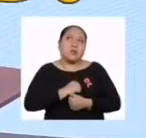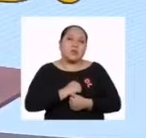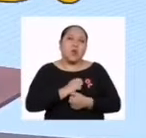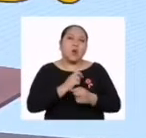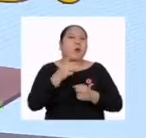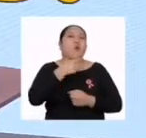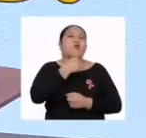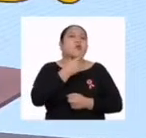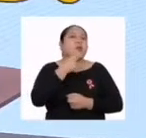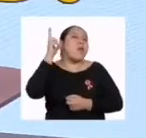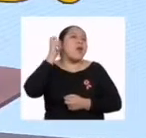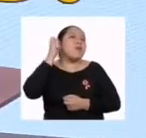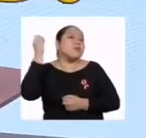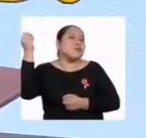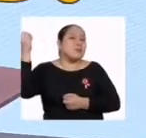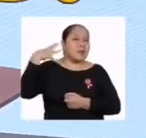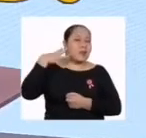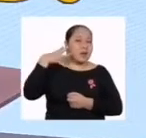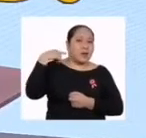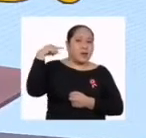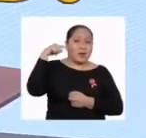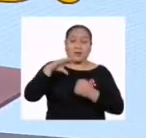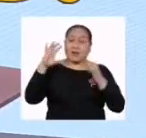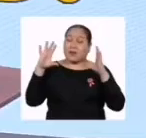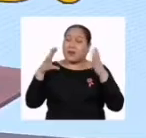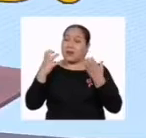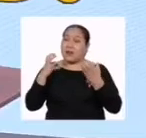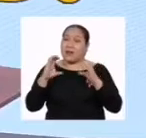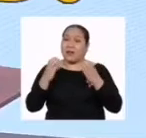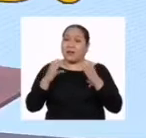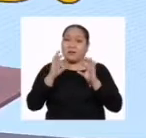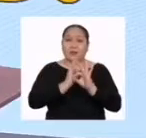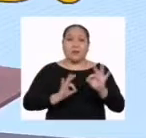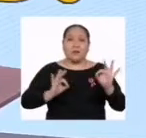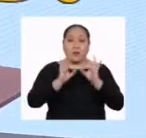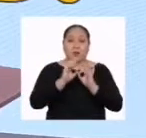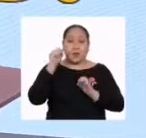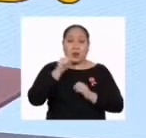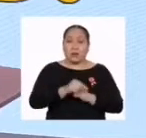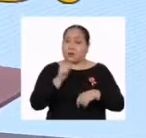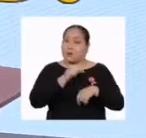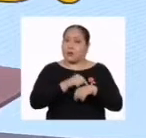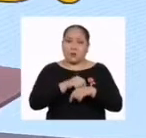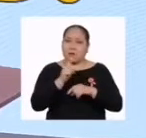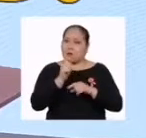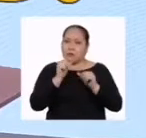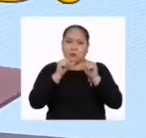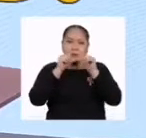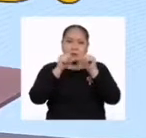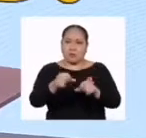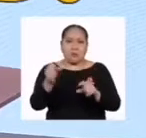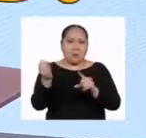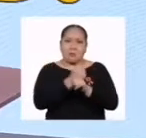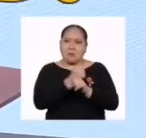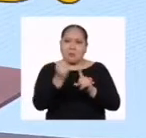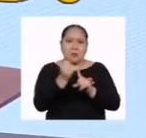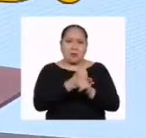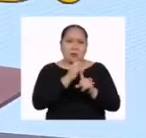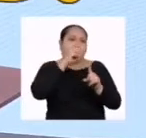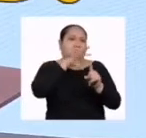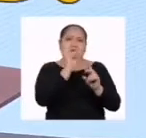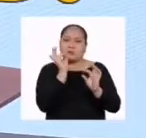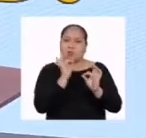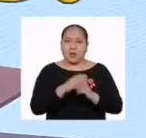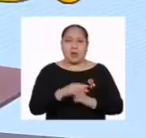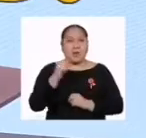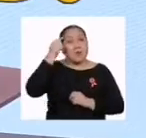demás? Fue una clase memorable. A partir de ese momento no hubo más violencia. Además, hay que pensar que de